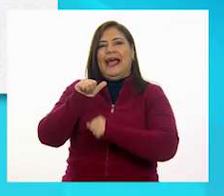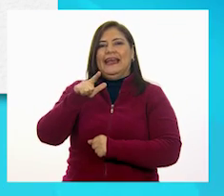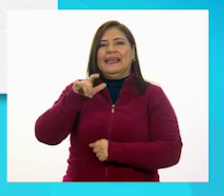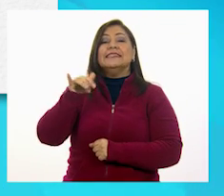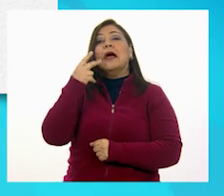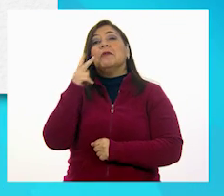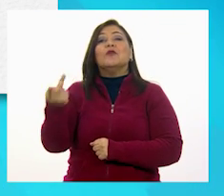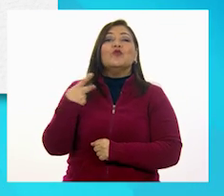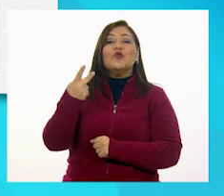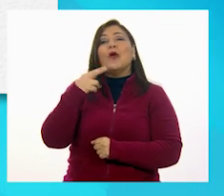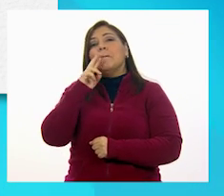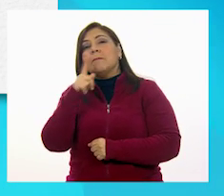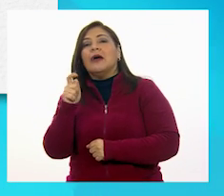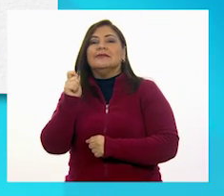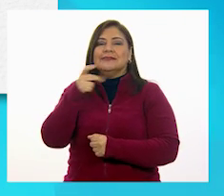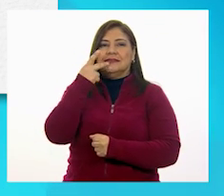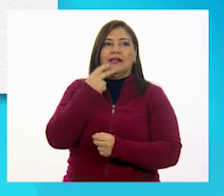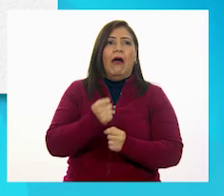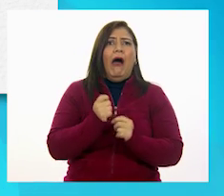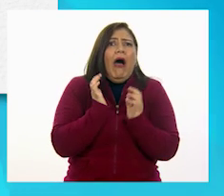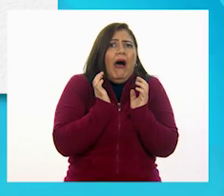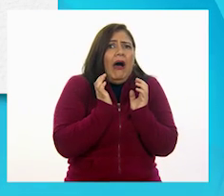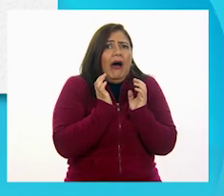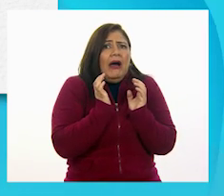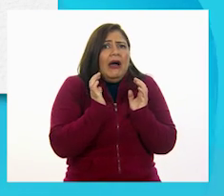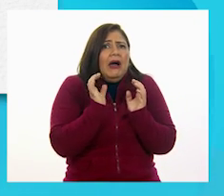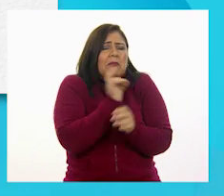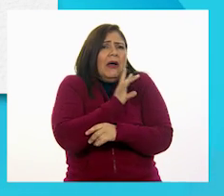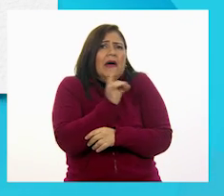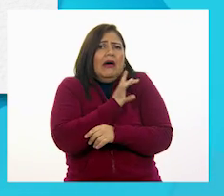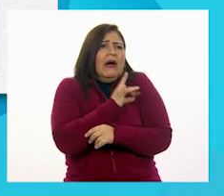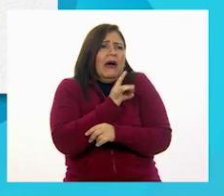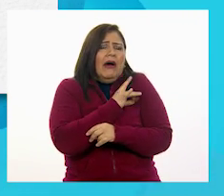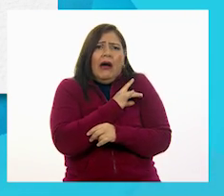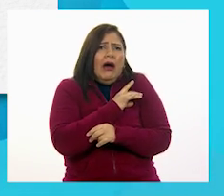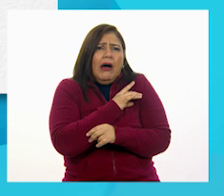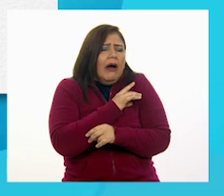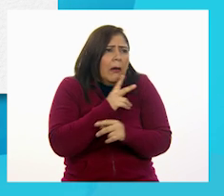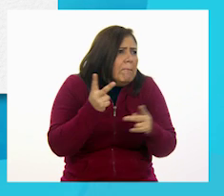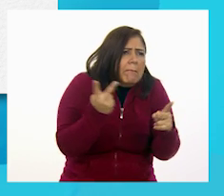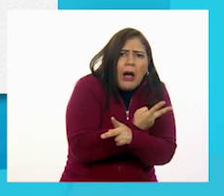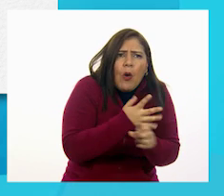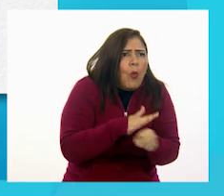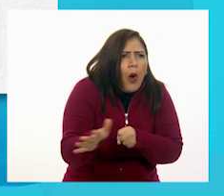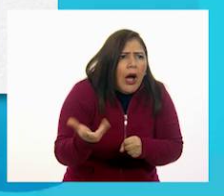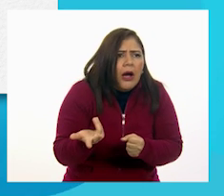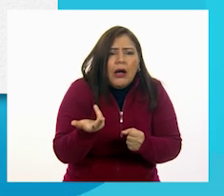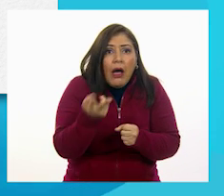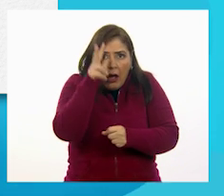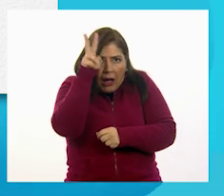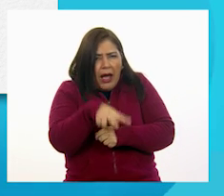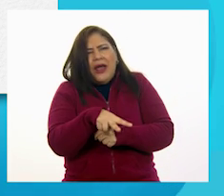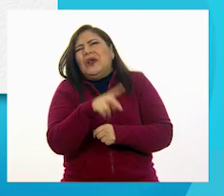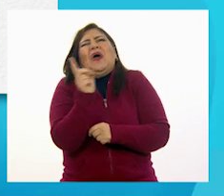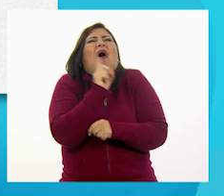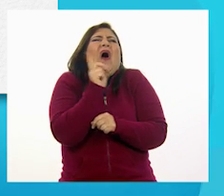gana. A ver. ¡Oh, qué miedo! ¿Qué está pasando? ¿En serio? ¡No!